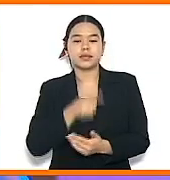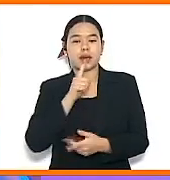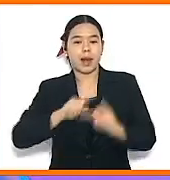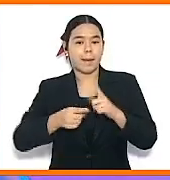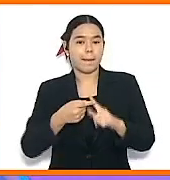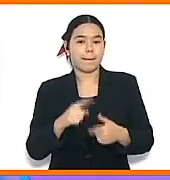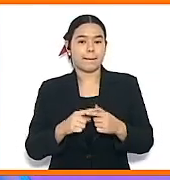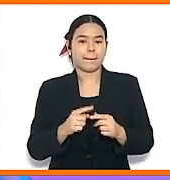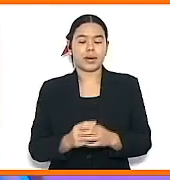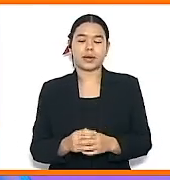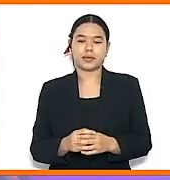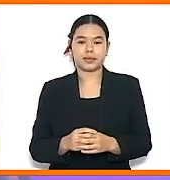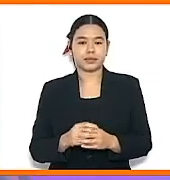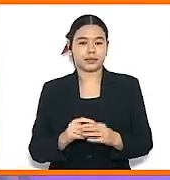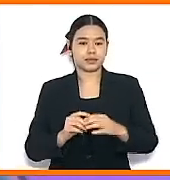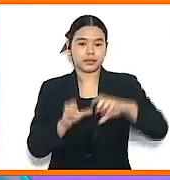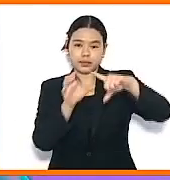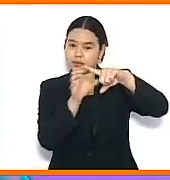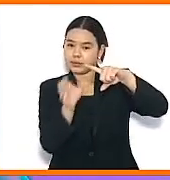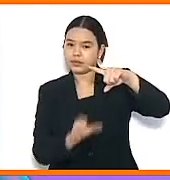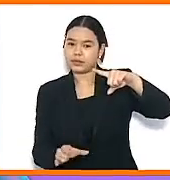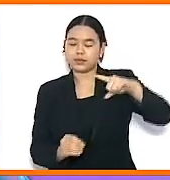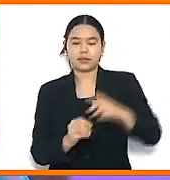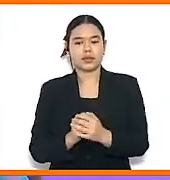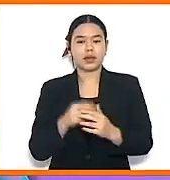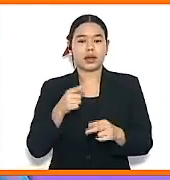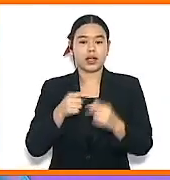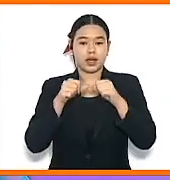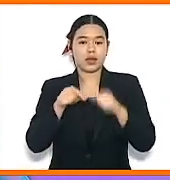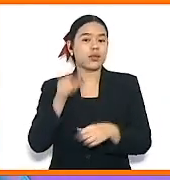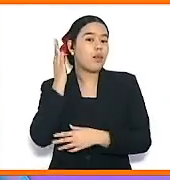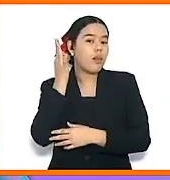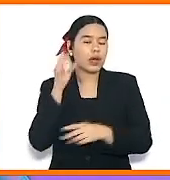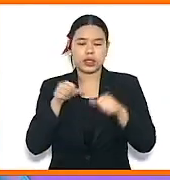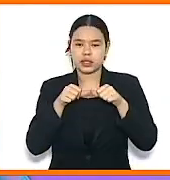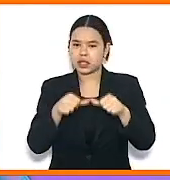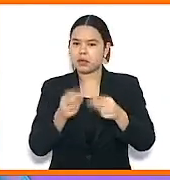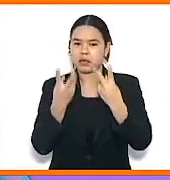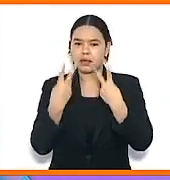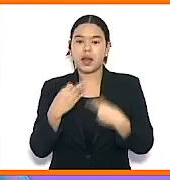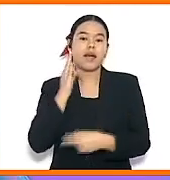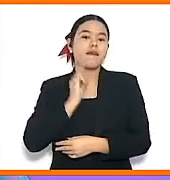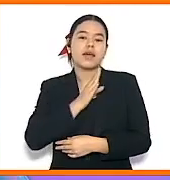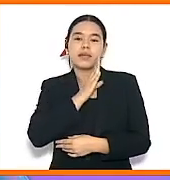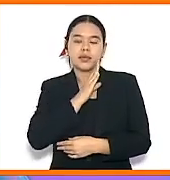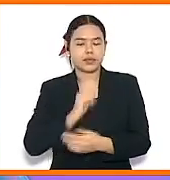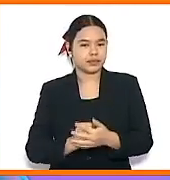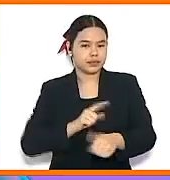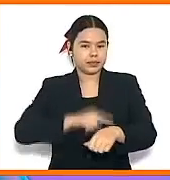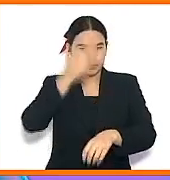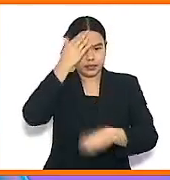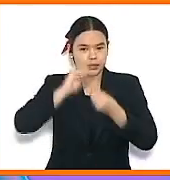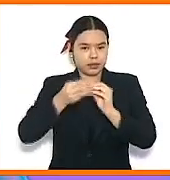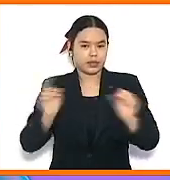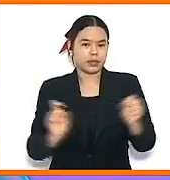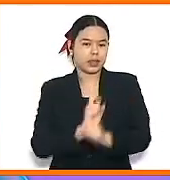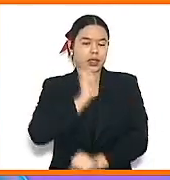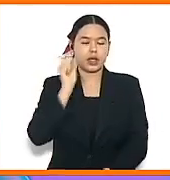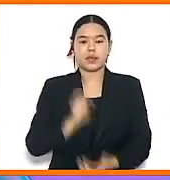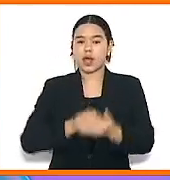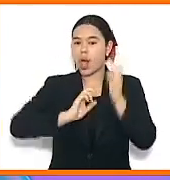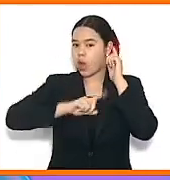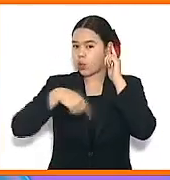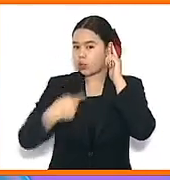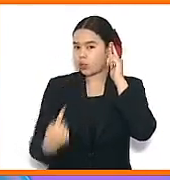de Puerto Cortés, Eileen Barahona, una fiel que nos sintoniza por Facebook Live. Viene tu primer dígito para Diaria.